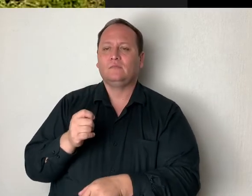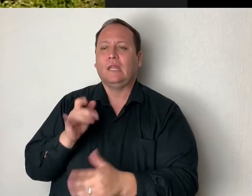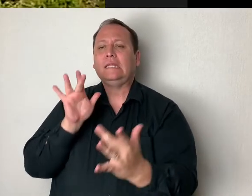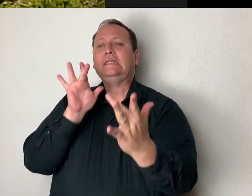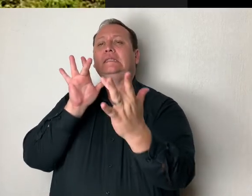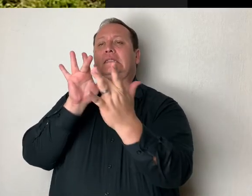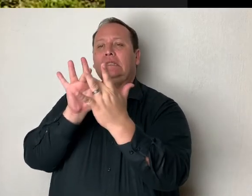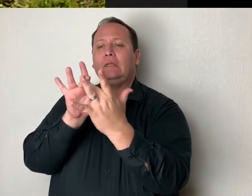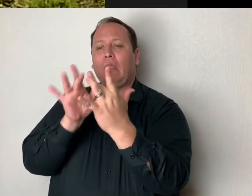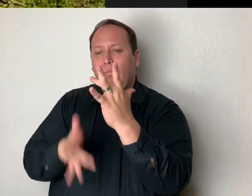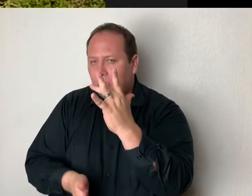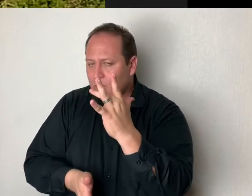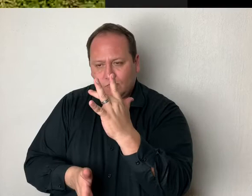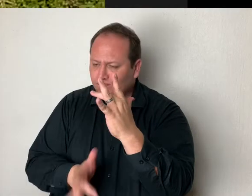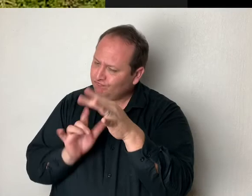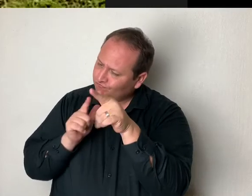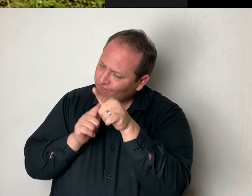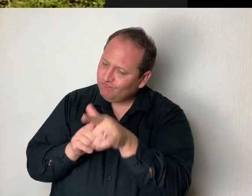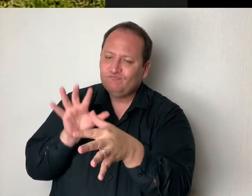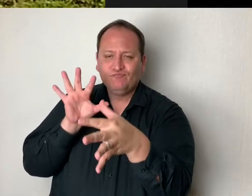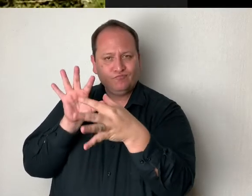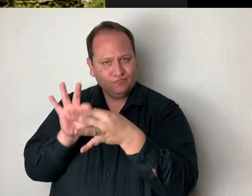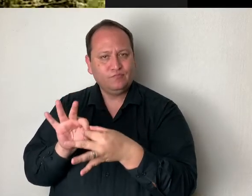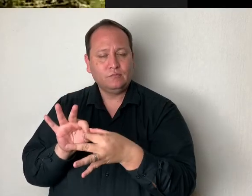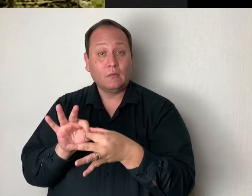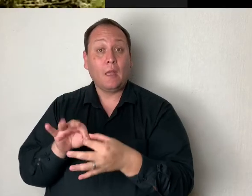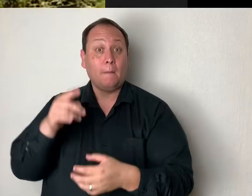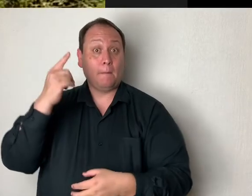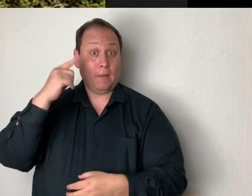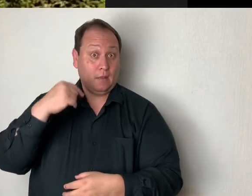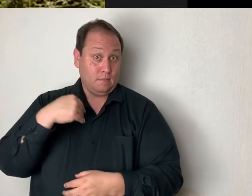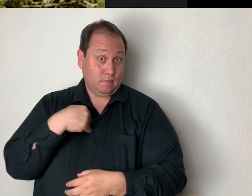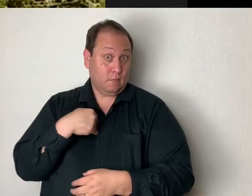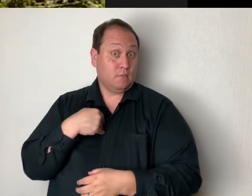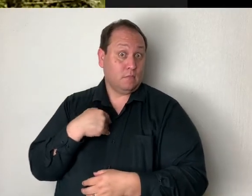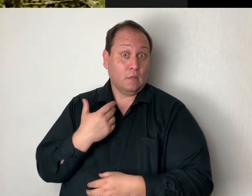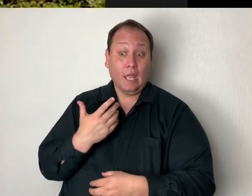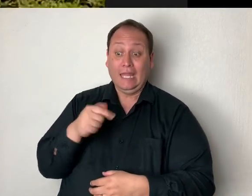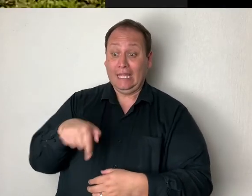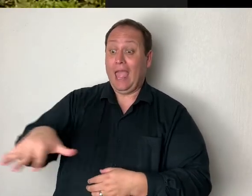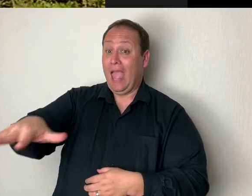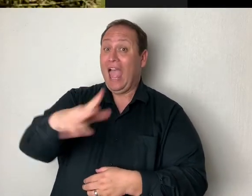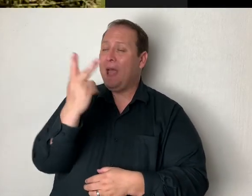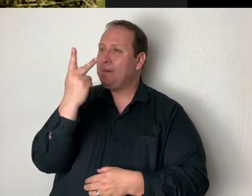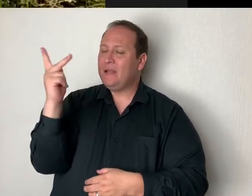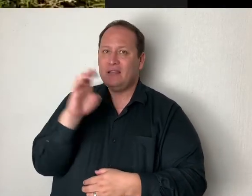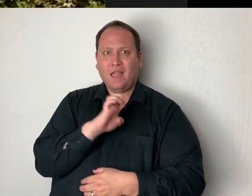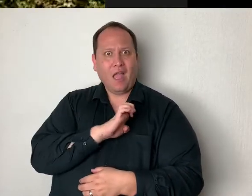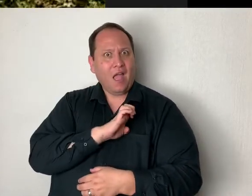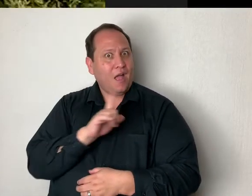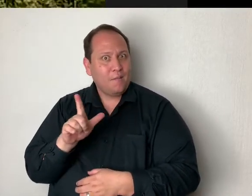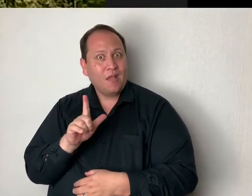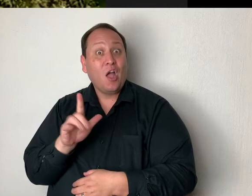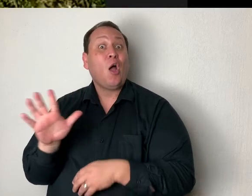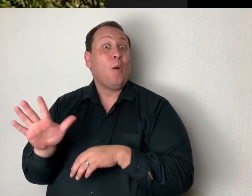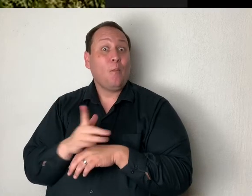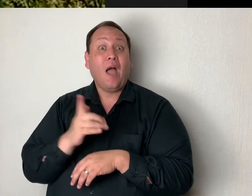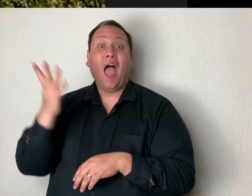familias. A mí en lo particular, este parque es muy especial porque después de mi